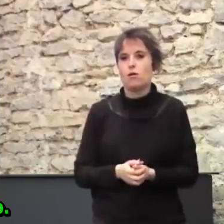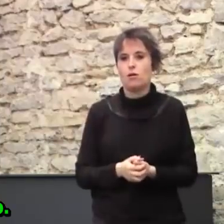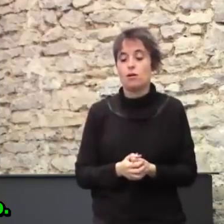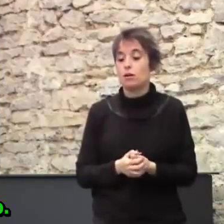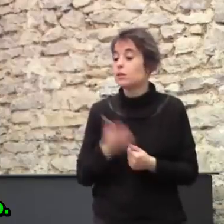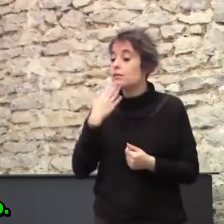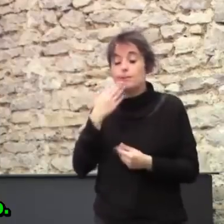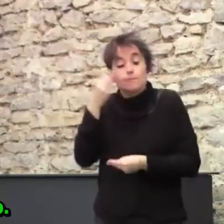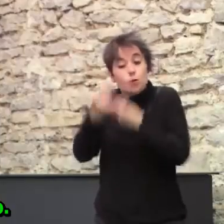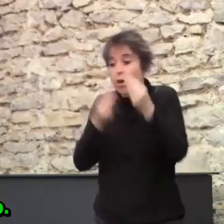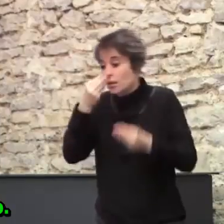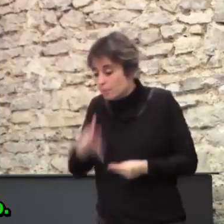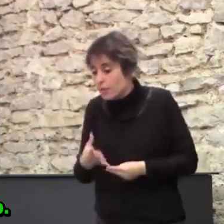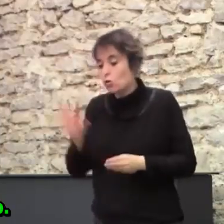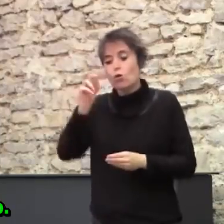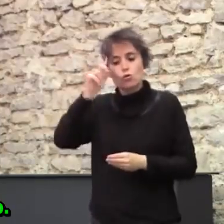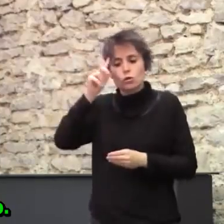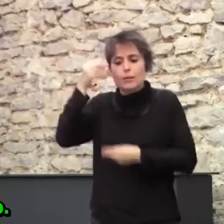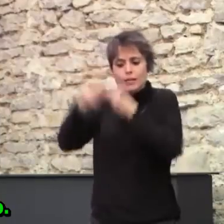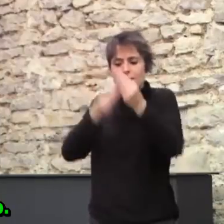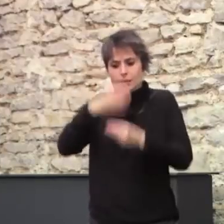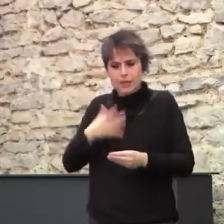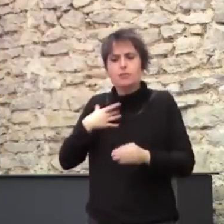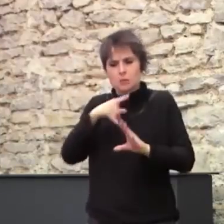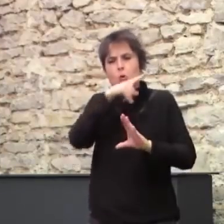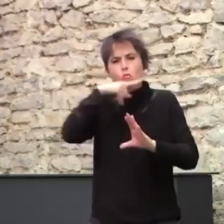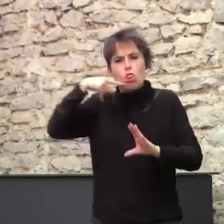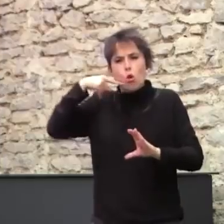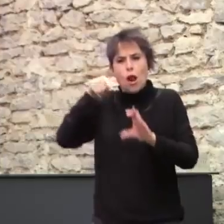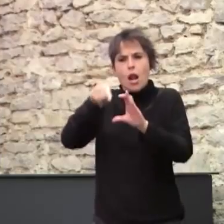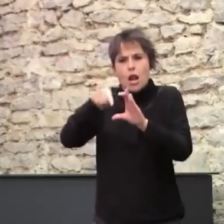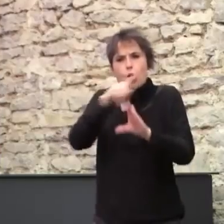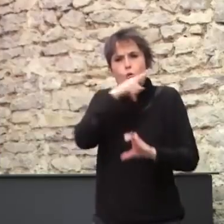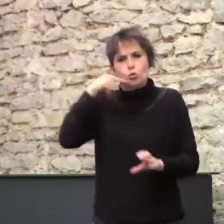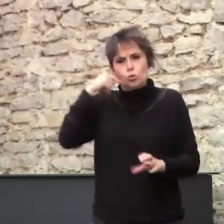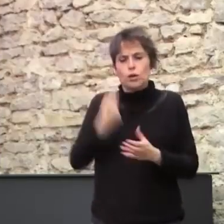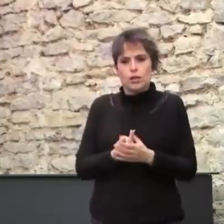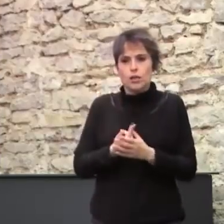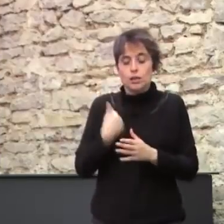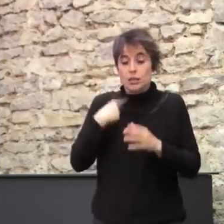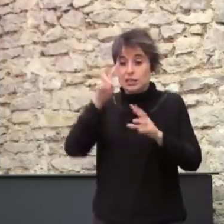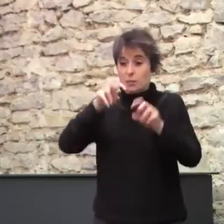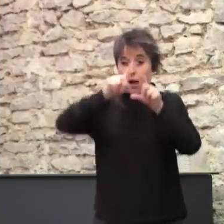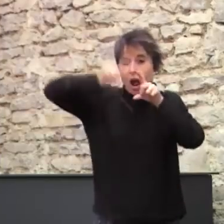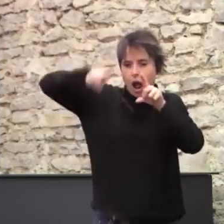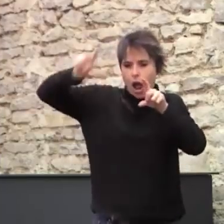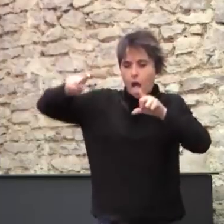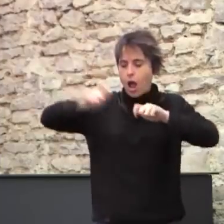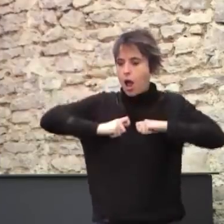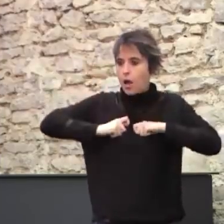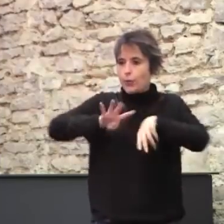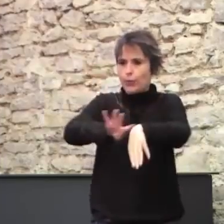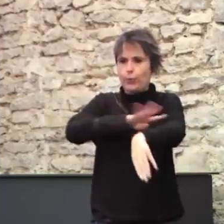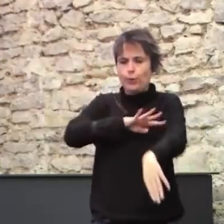Y claro, si no lo haces bien y si no sabes cómo hacerlo, duele mucho, ¿no? A mí todos estos datos me resultan como terribles,